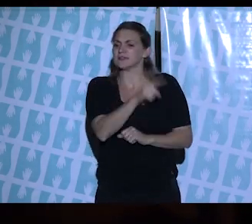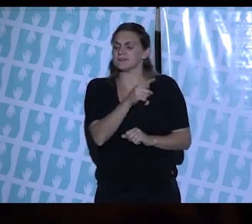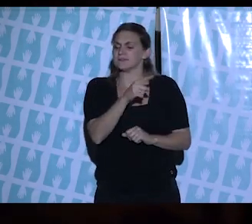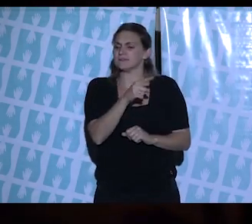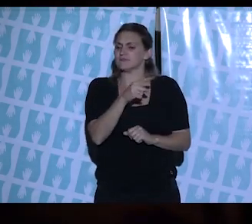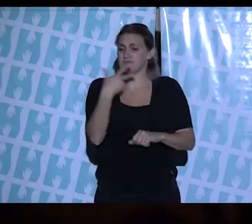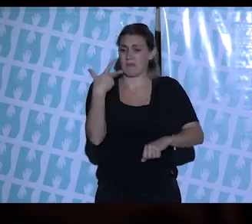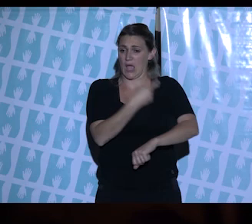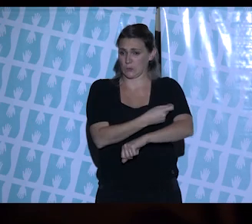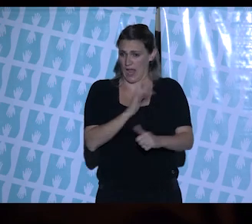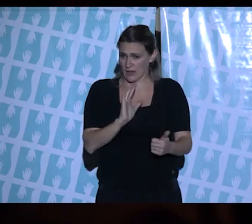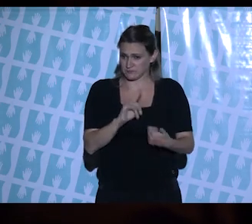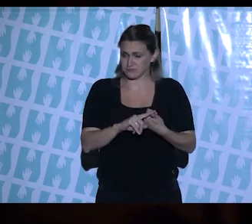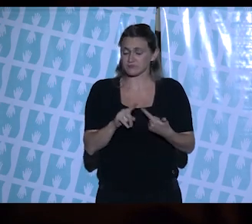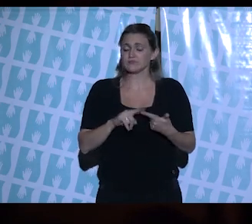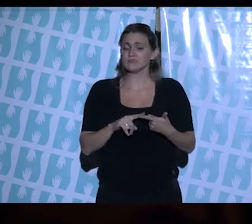vacunas